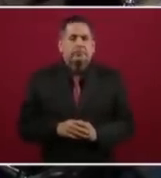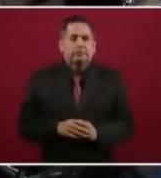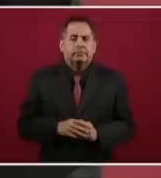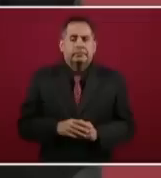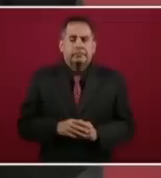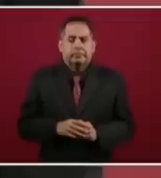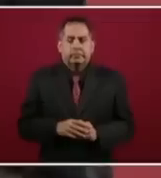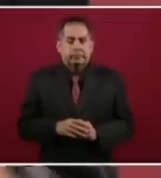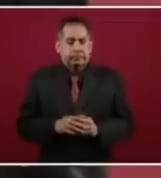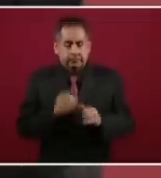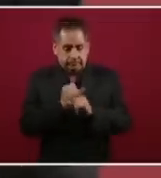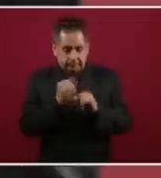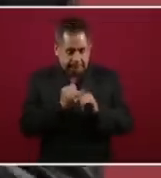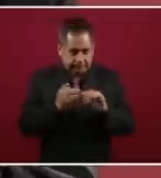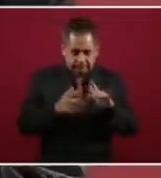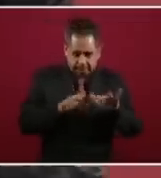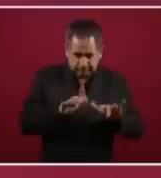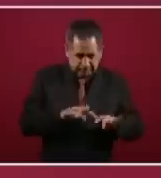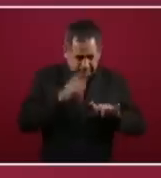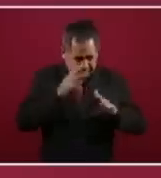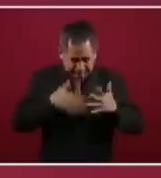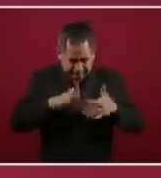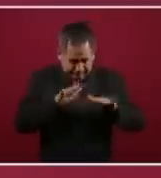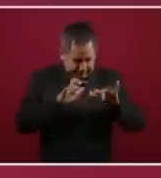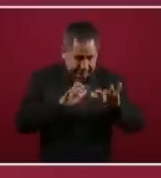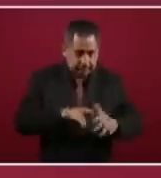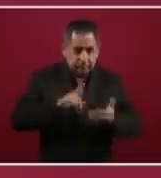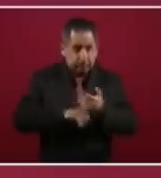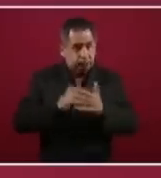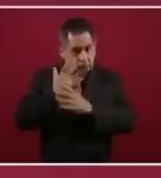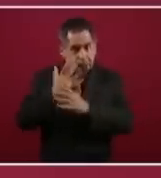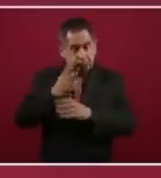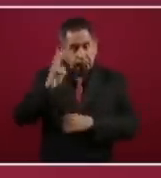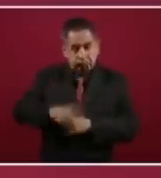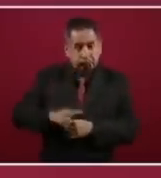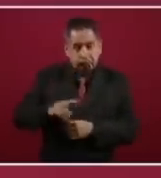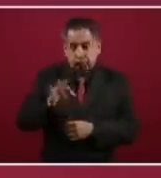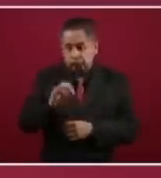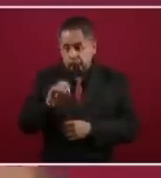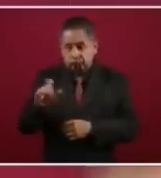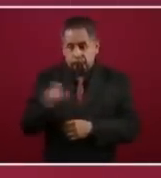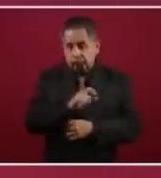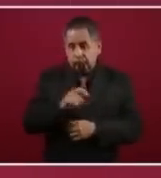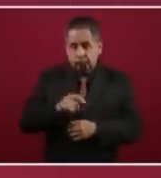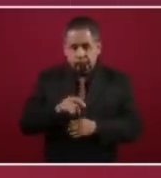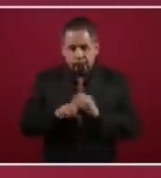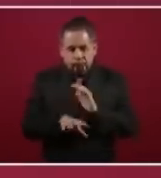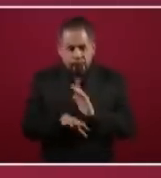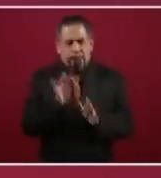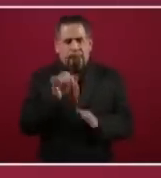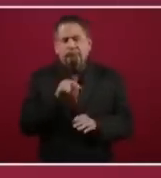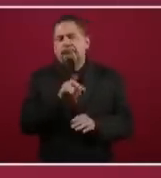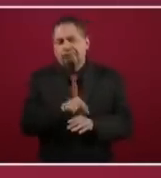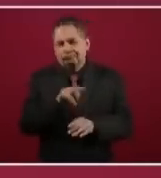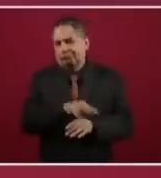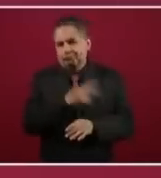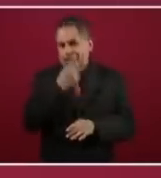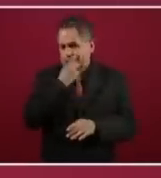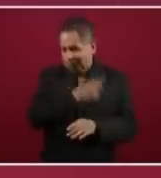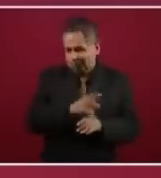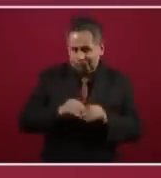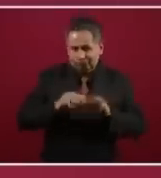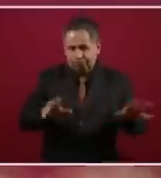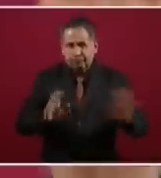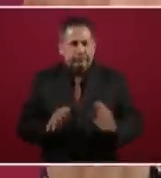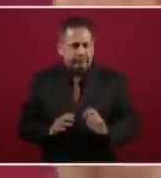los de las redes sociales van a buscar la declaración y la van a encontrar.